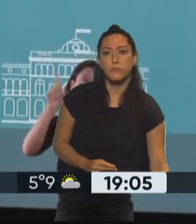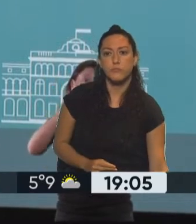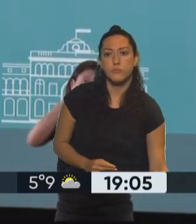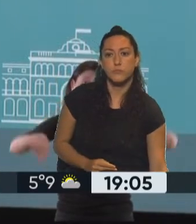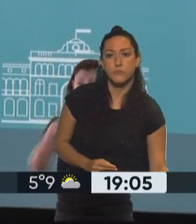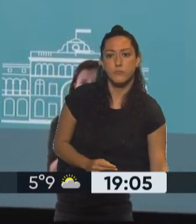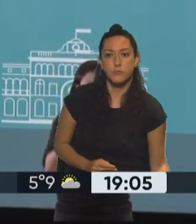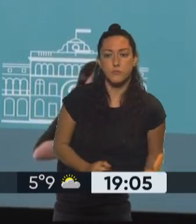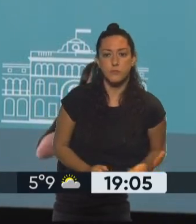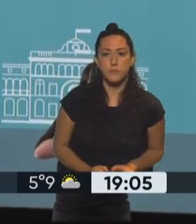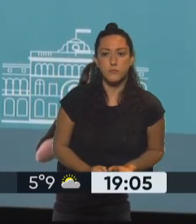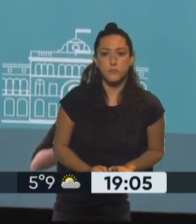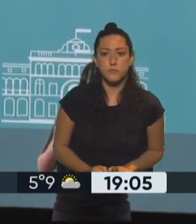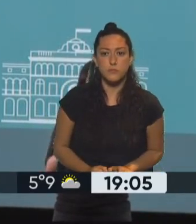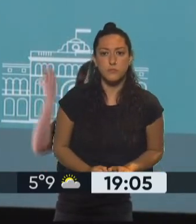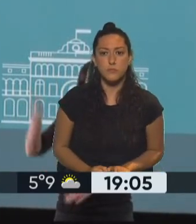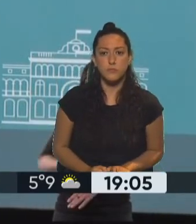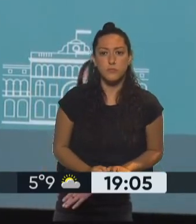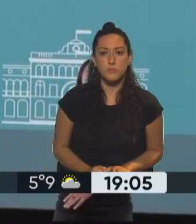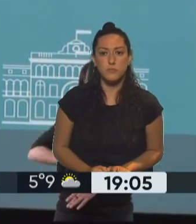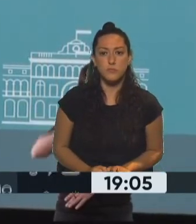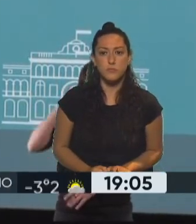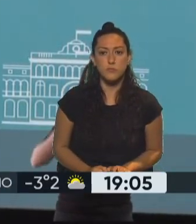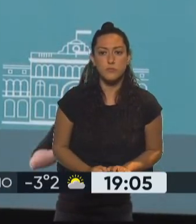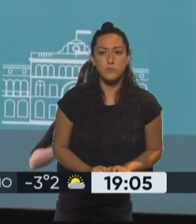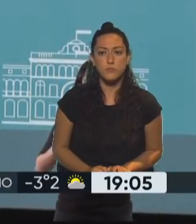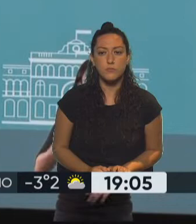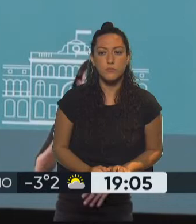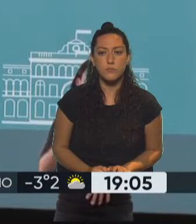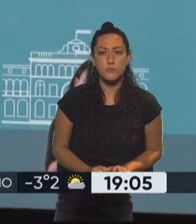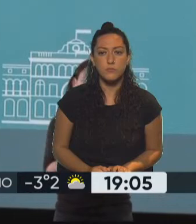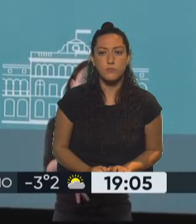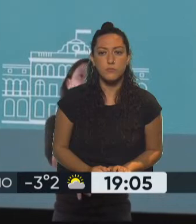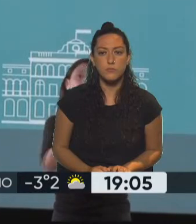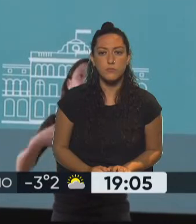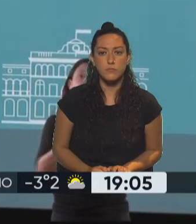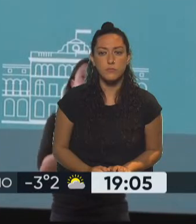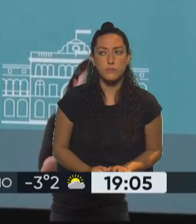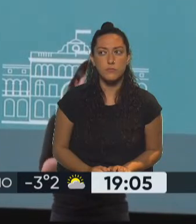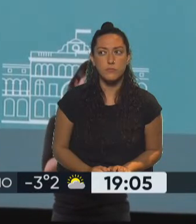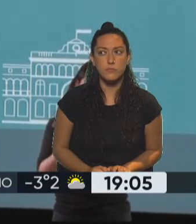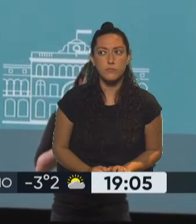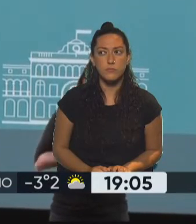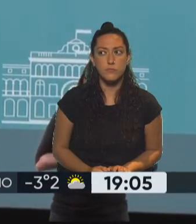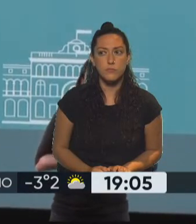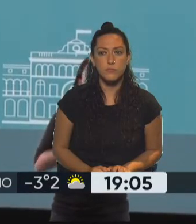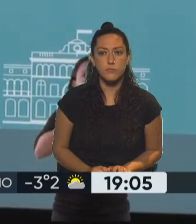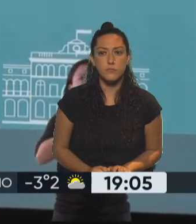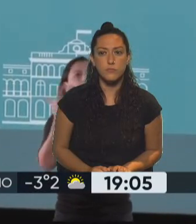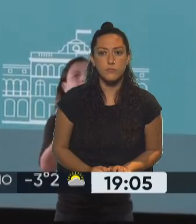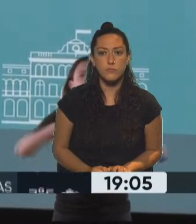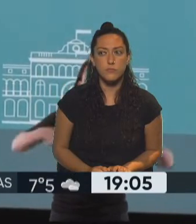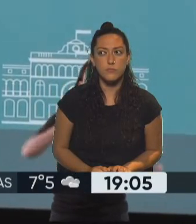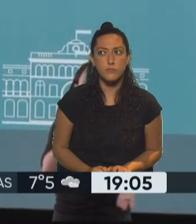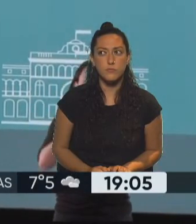a la par del presidente de la nación como su jefe de gabinete de ministros y cualquier decisión